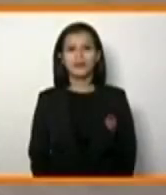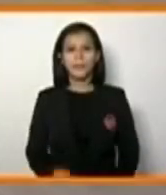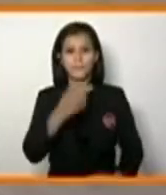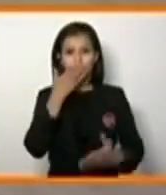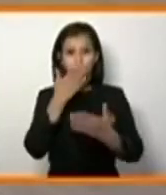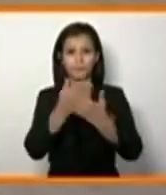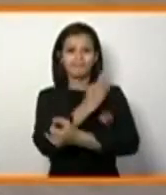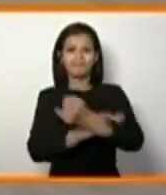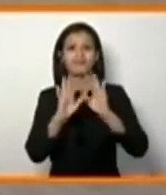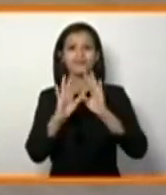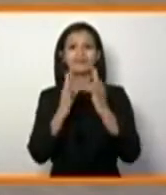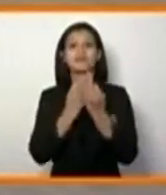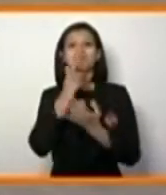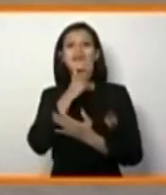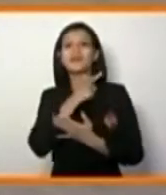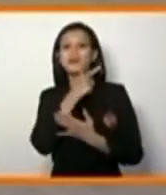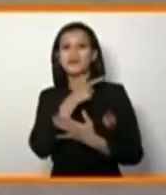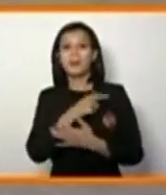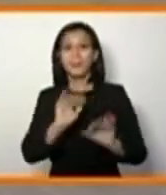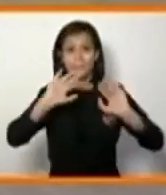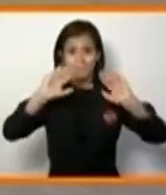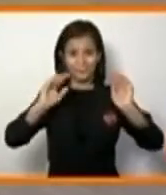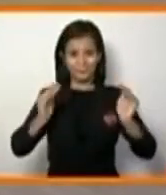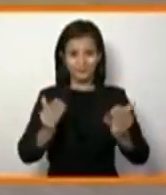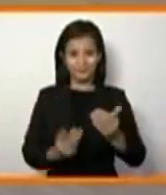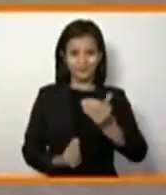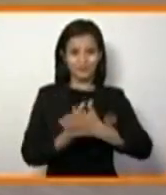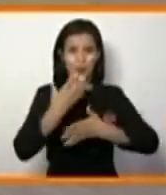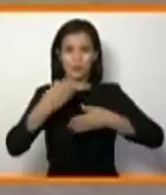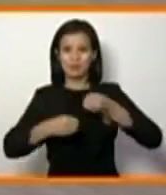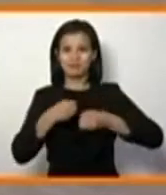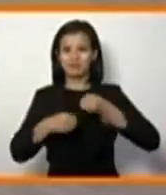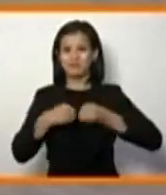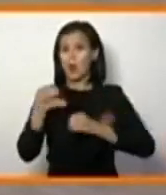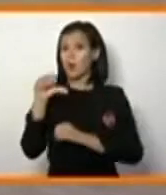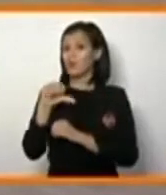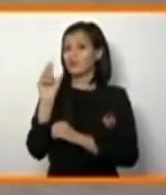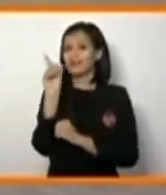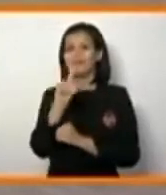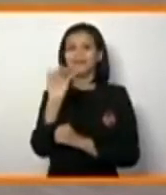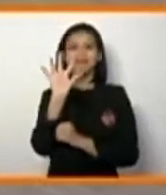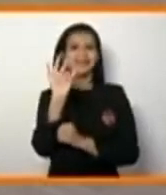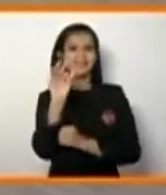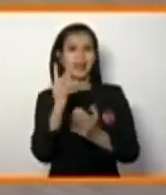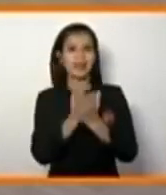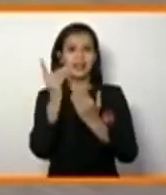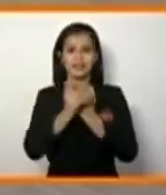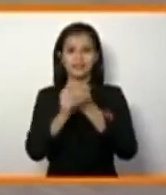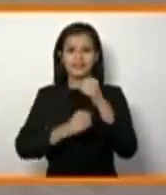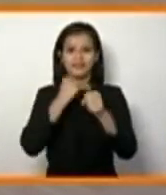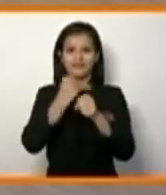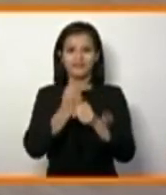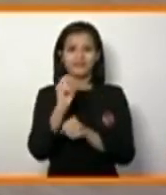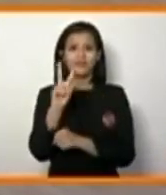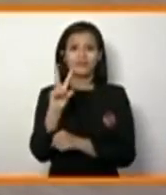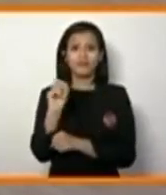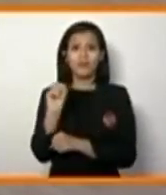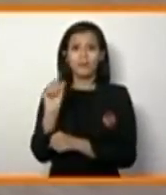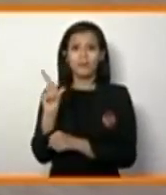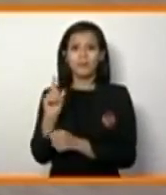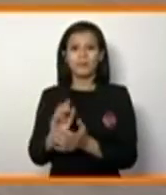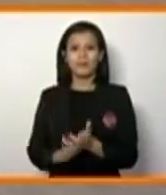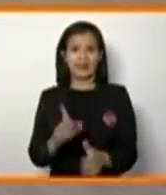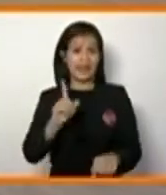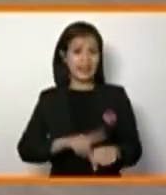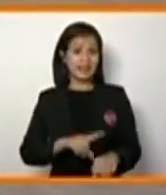Muy buenas tardes, familia Loto. Te doy la bienvenida a un sorteo más. Hoy domingo 19 de diciembre del año 2021, cuando